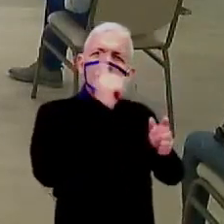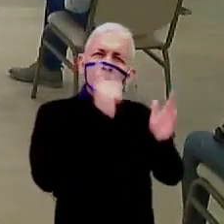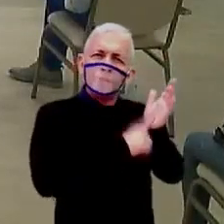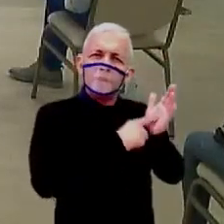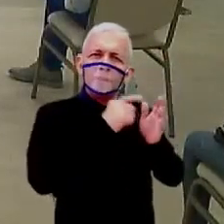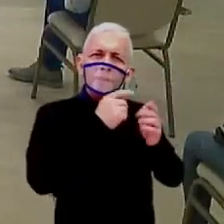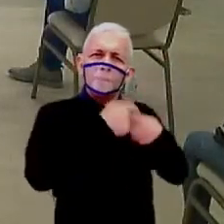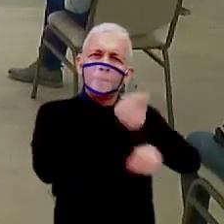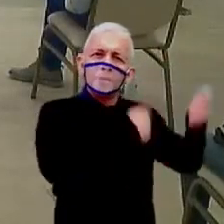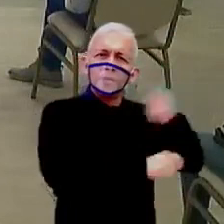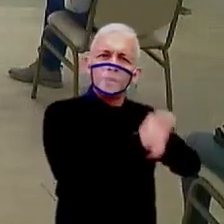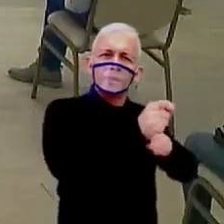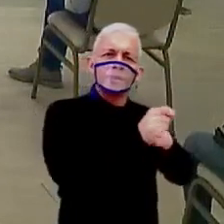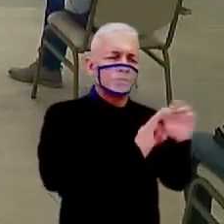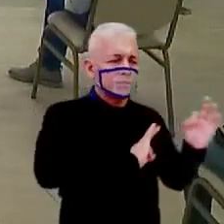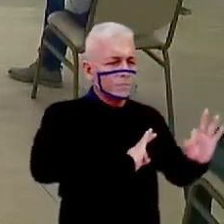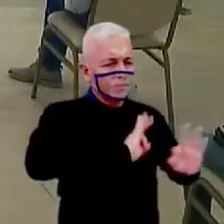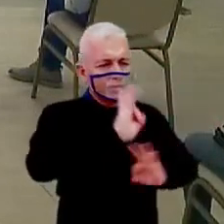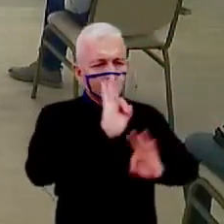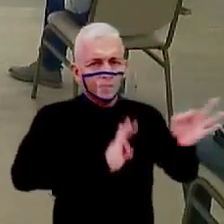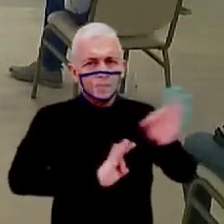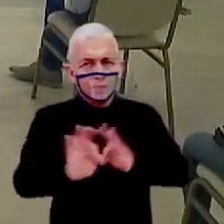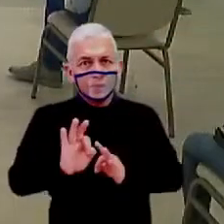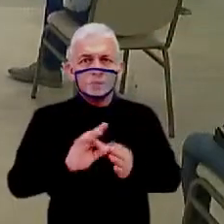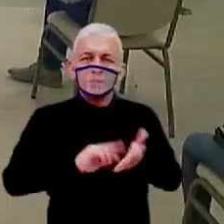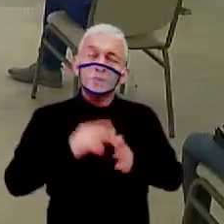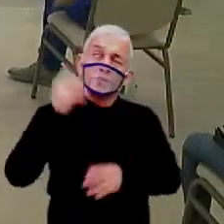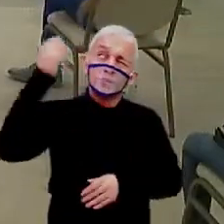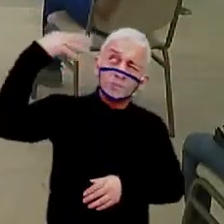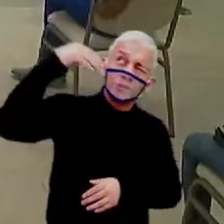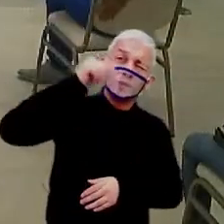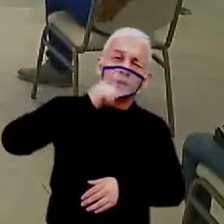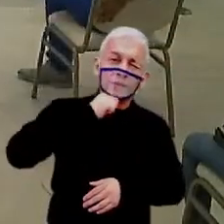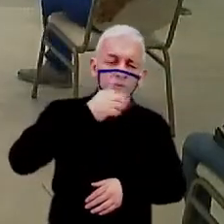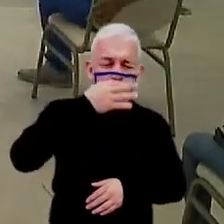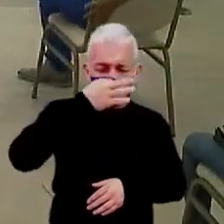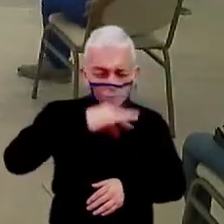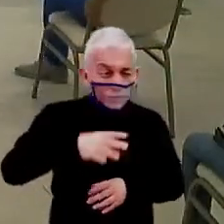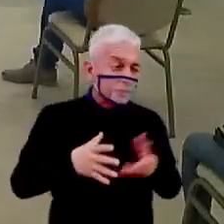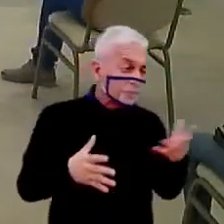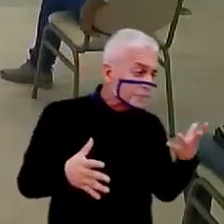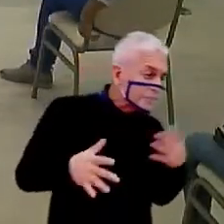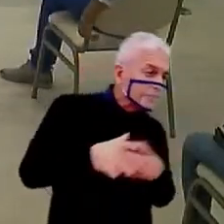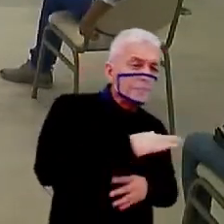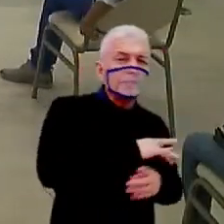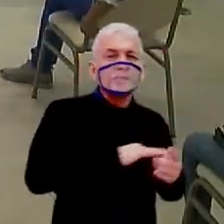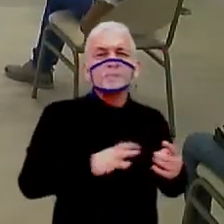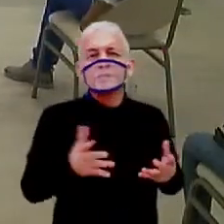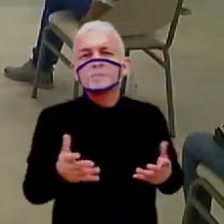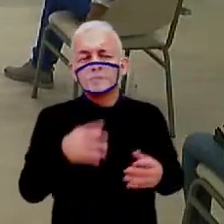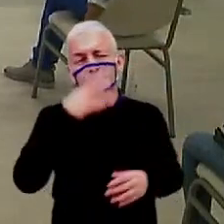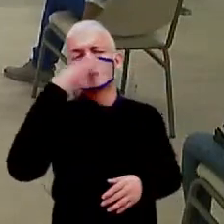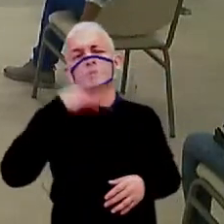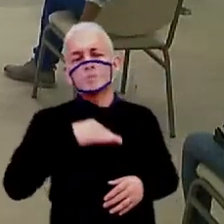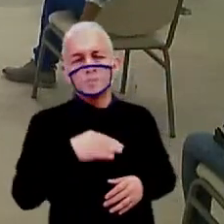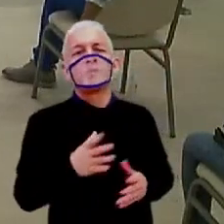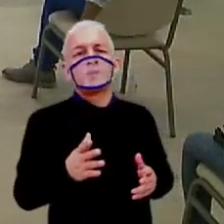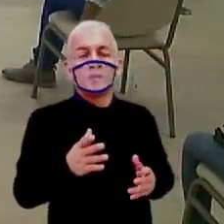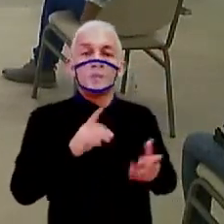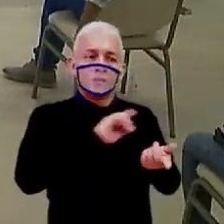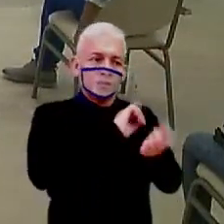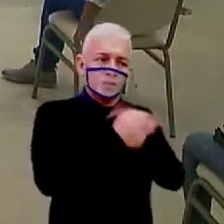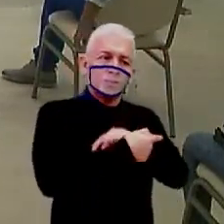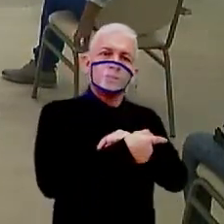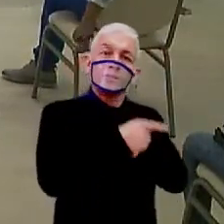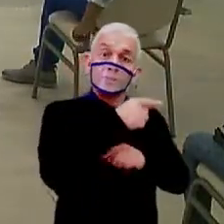1,000 vendedores estacionarios que hoy están bajo la inclemencia del sol, de la lluvia, muchas veces de los malos olores. Y con la